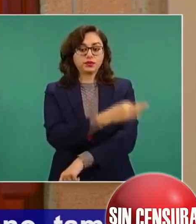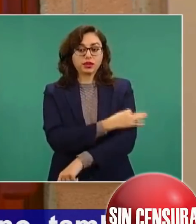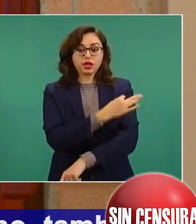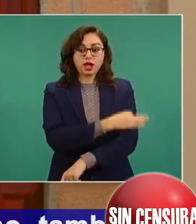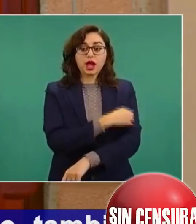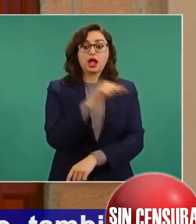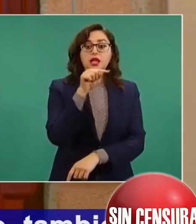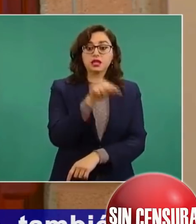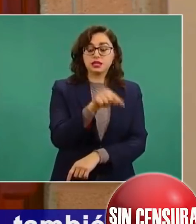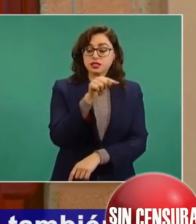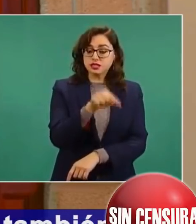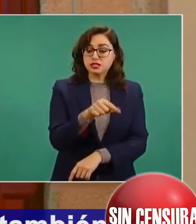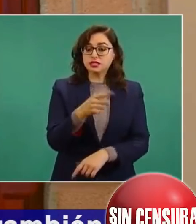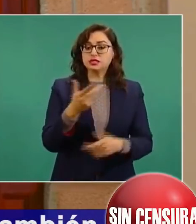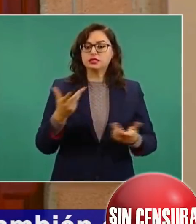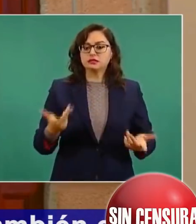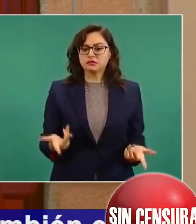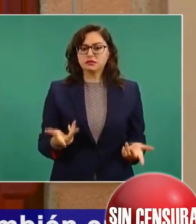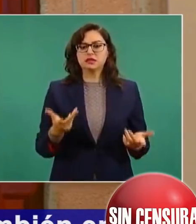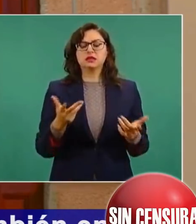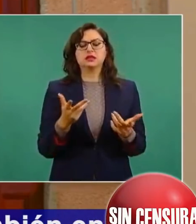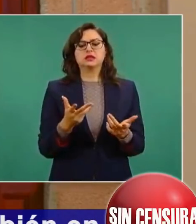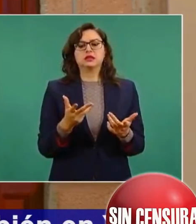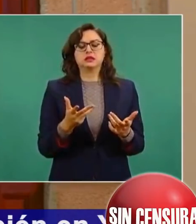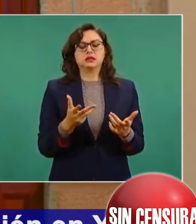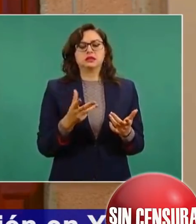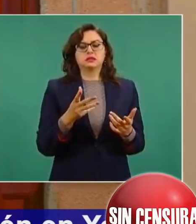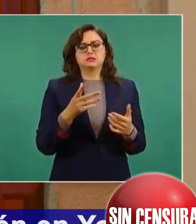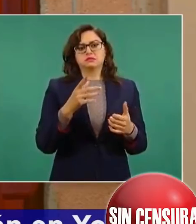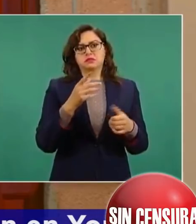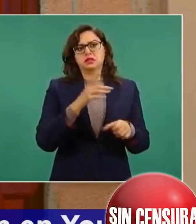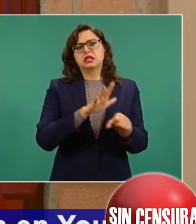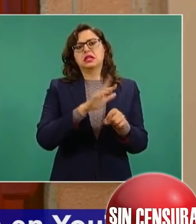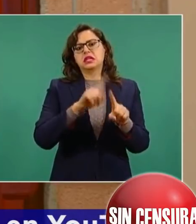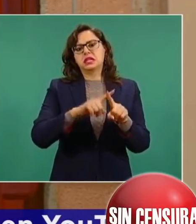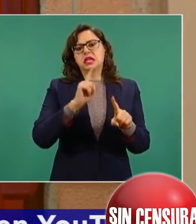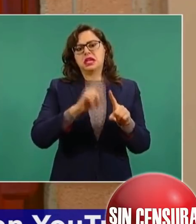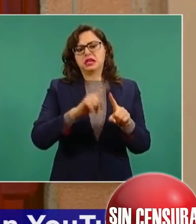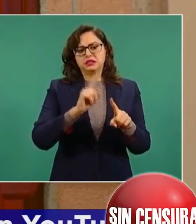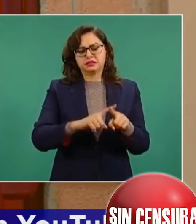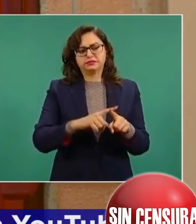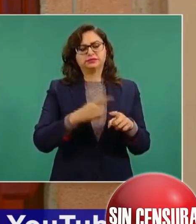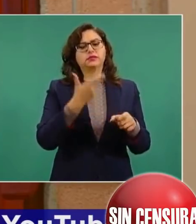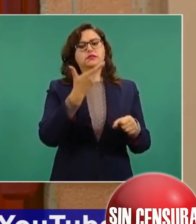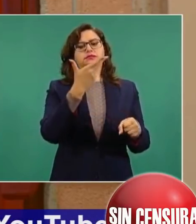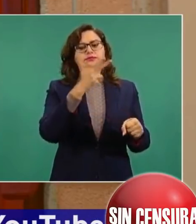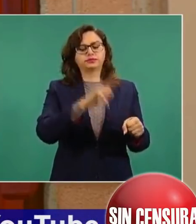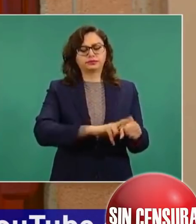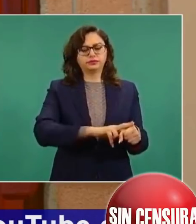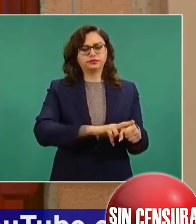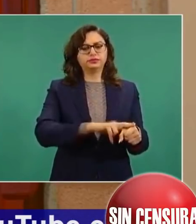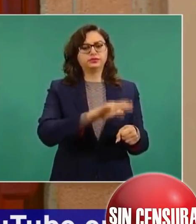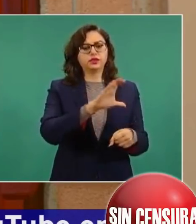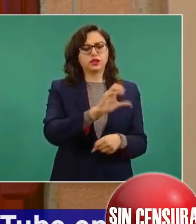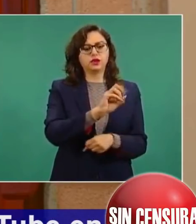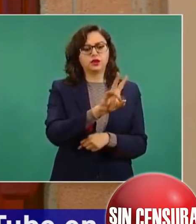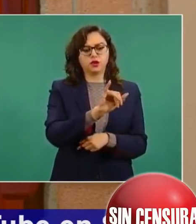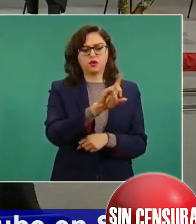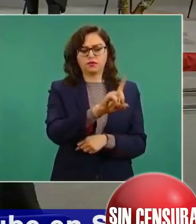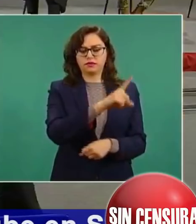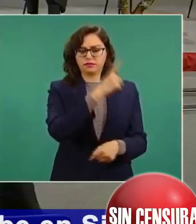primera línea hay algunos segmentos distinguibles. El primero son las unidades hospitalarias para la atención